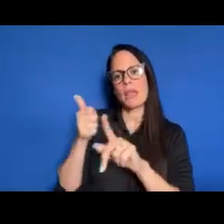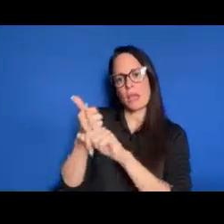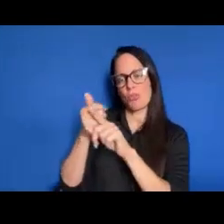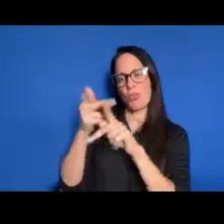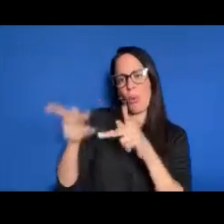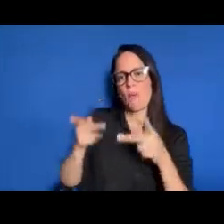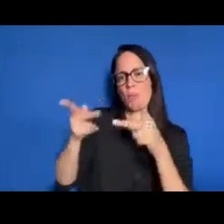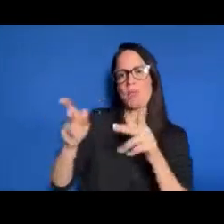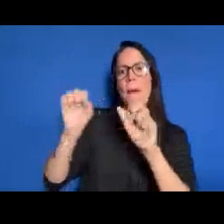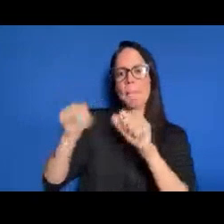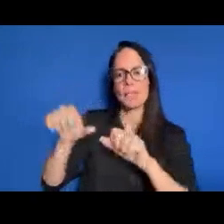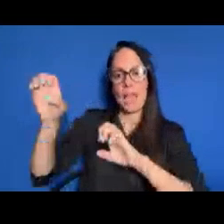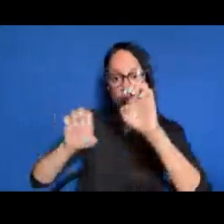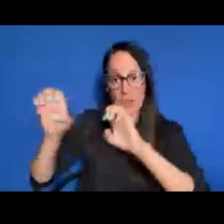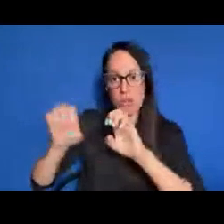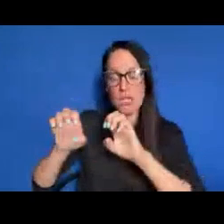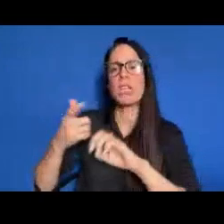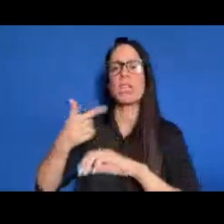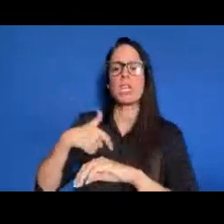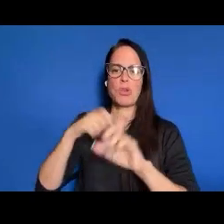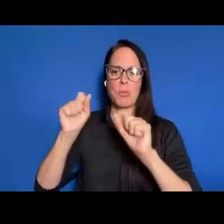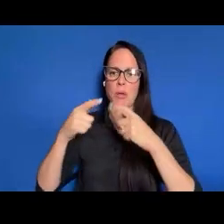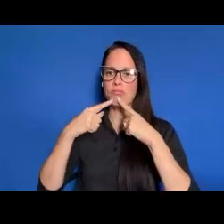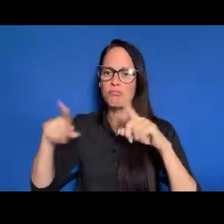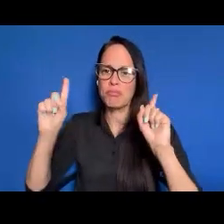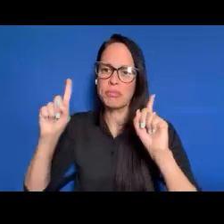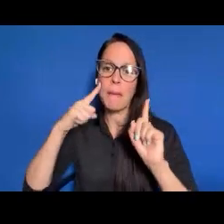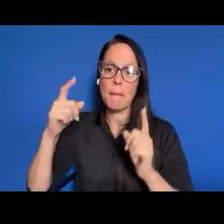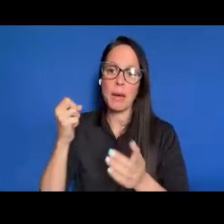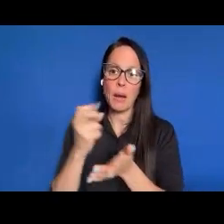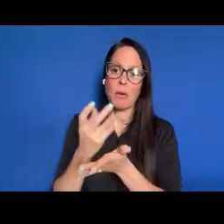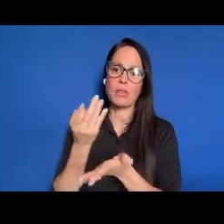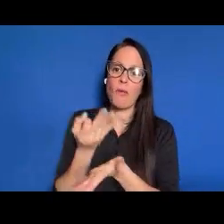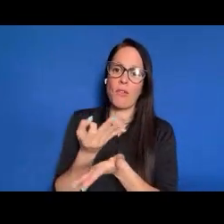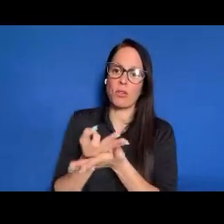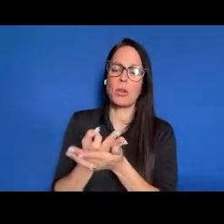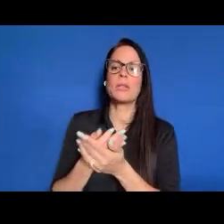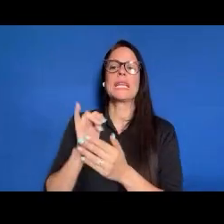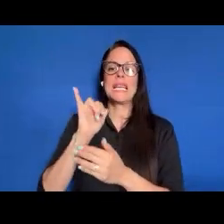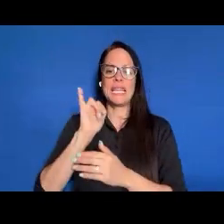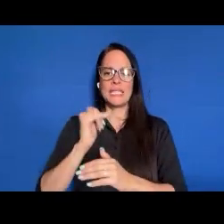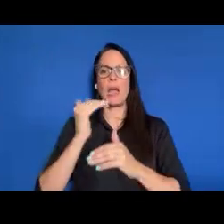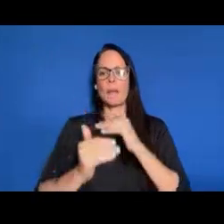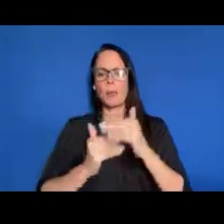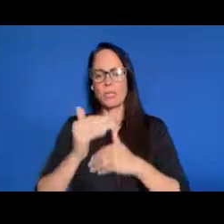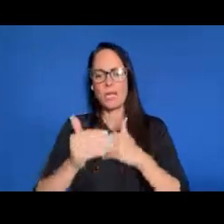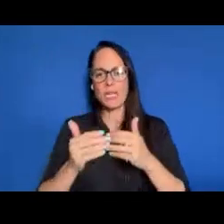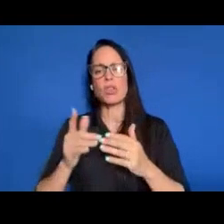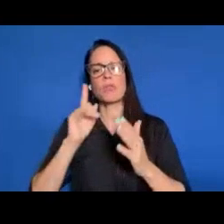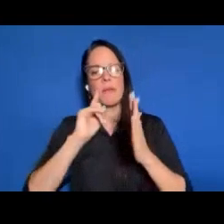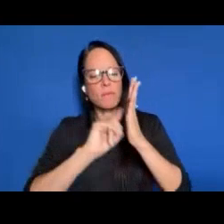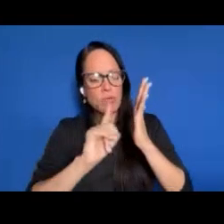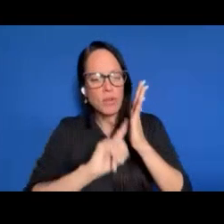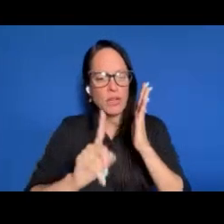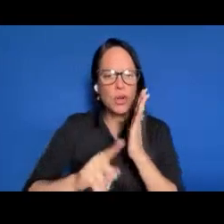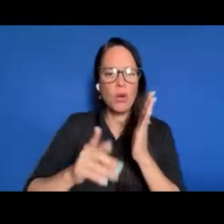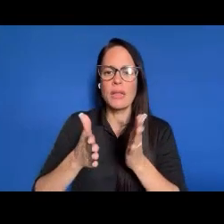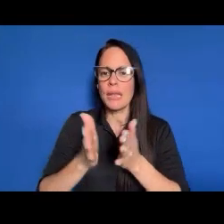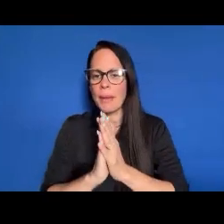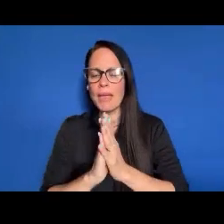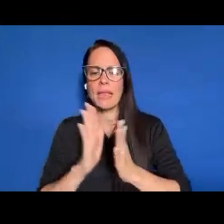y pudiera ser considerada para estos fondos. Así que ese proceso de identificación, de solicitar documentos, fue